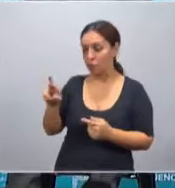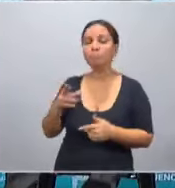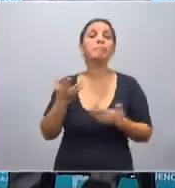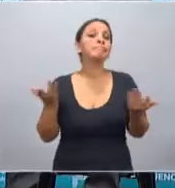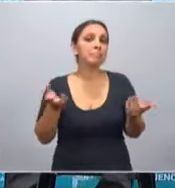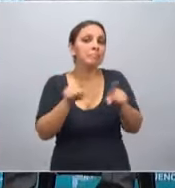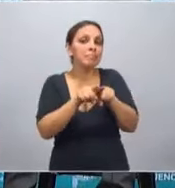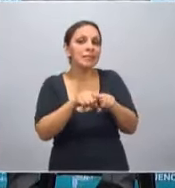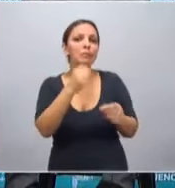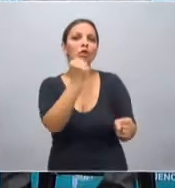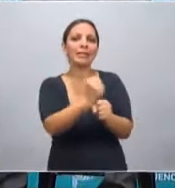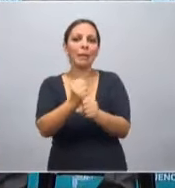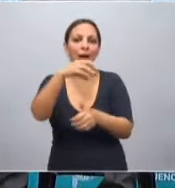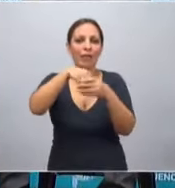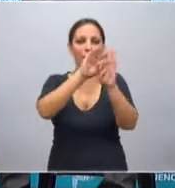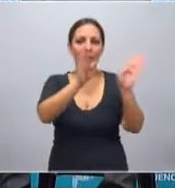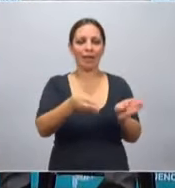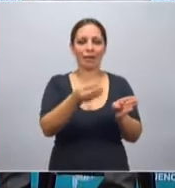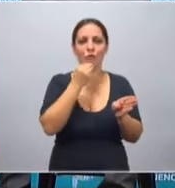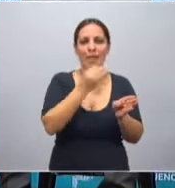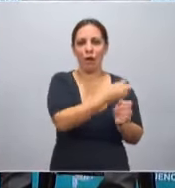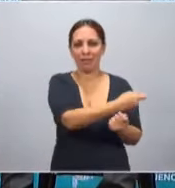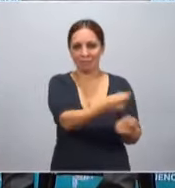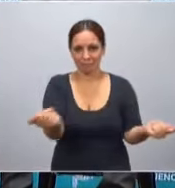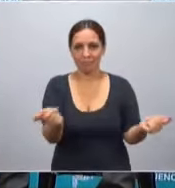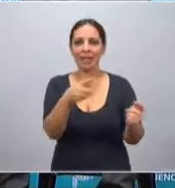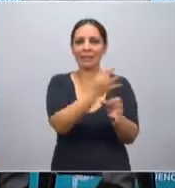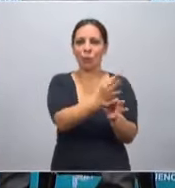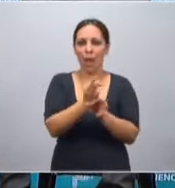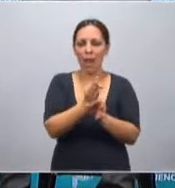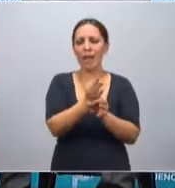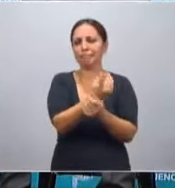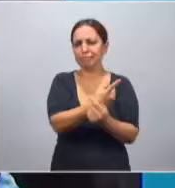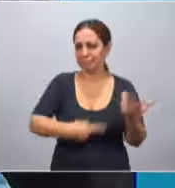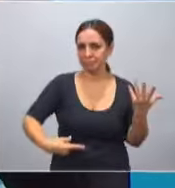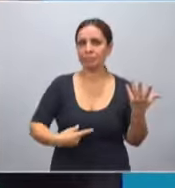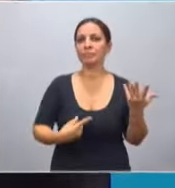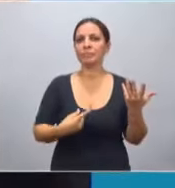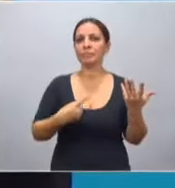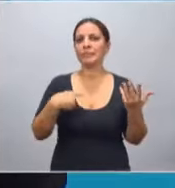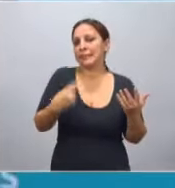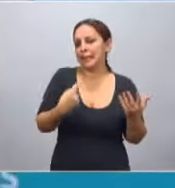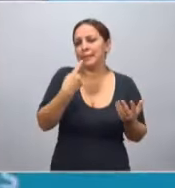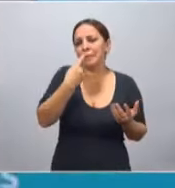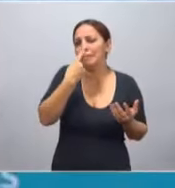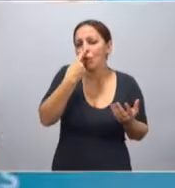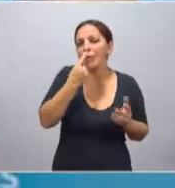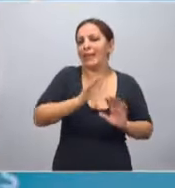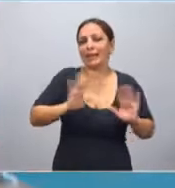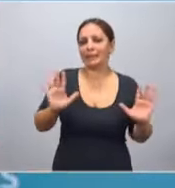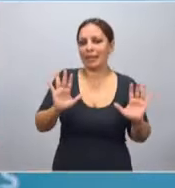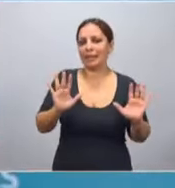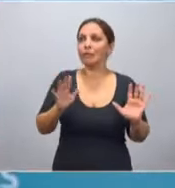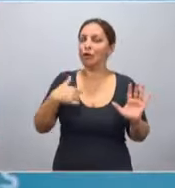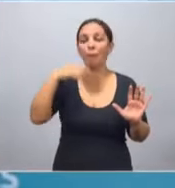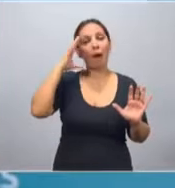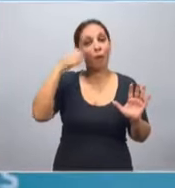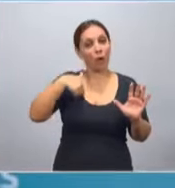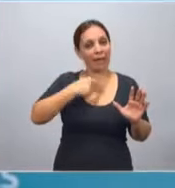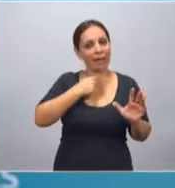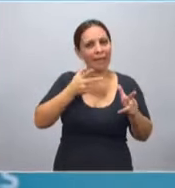coordinándose comedores escolares nuestros que siempre es es interesante y es un dato que hoy quería decir